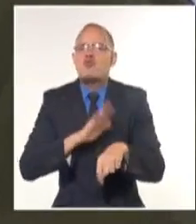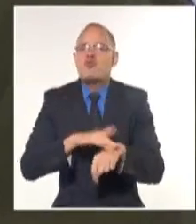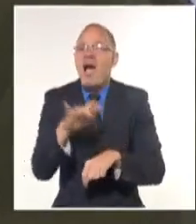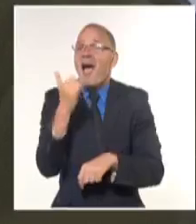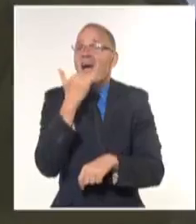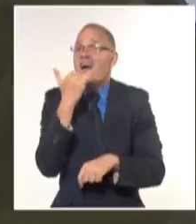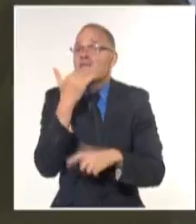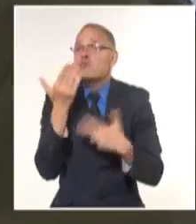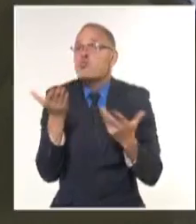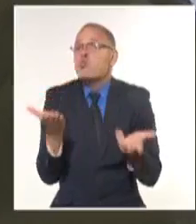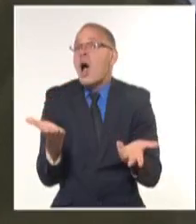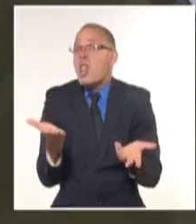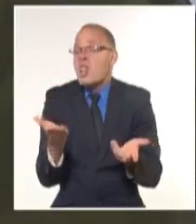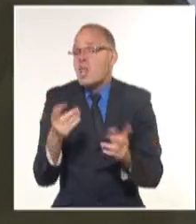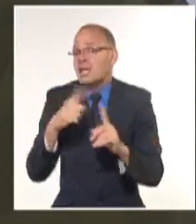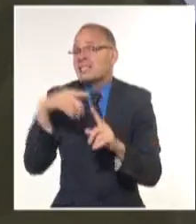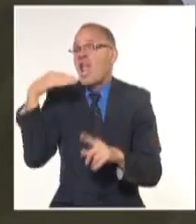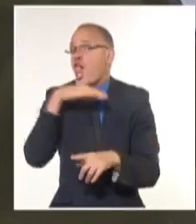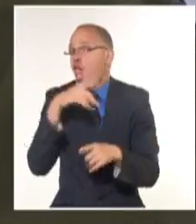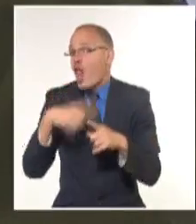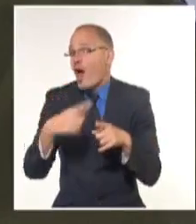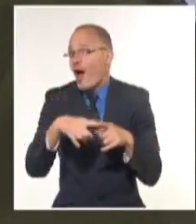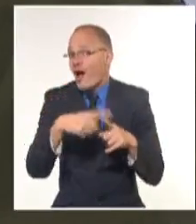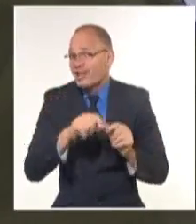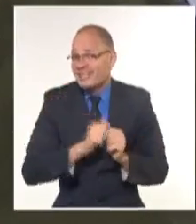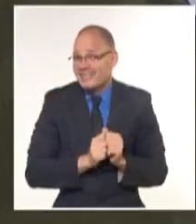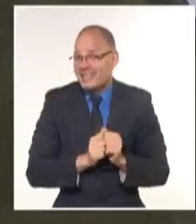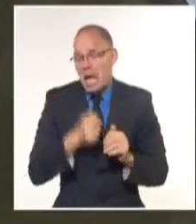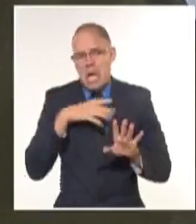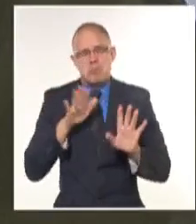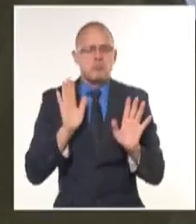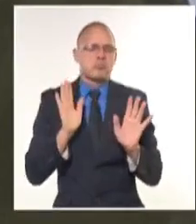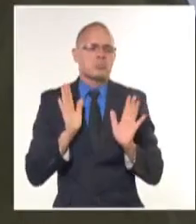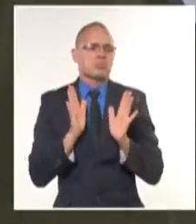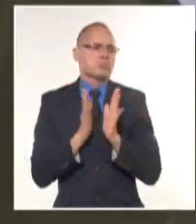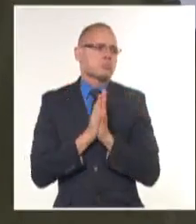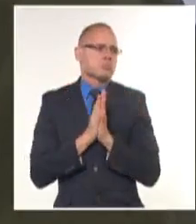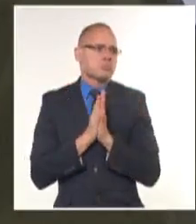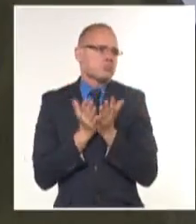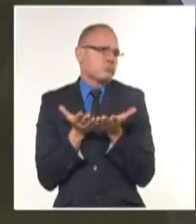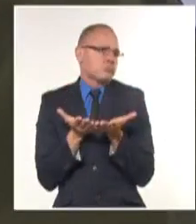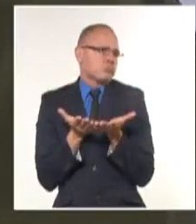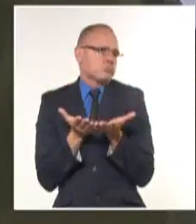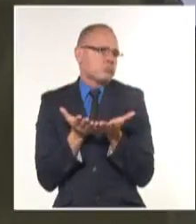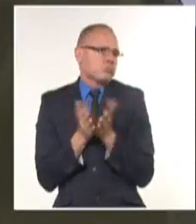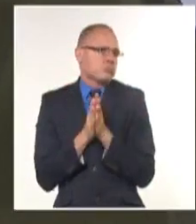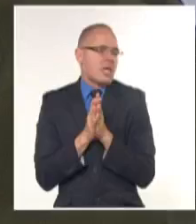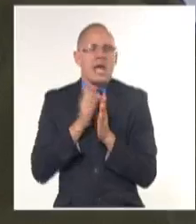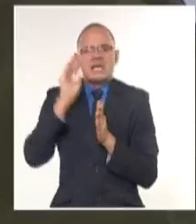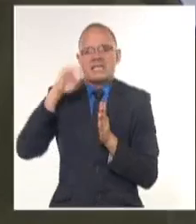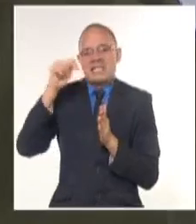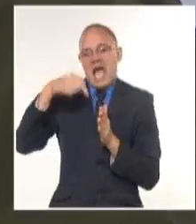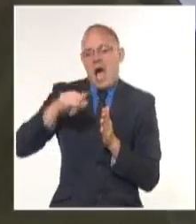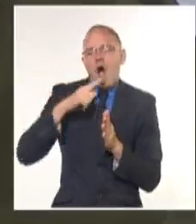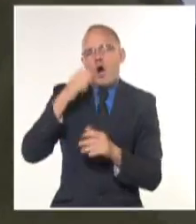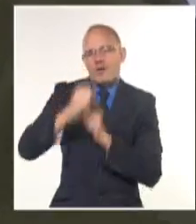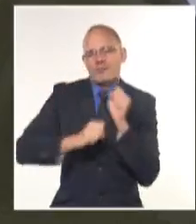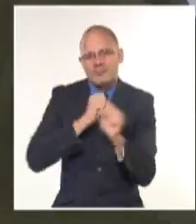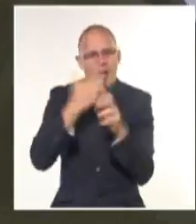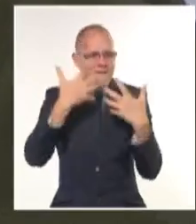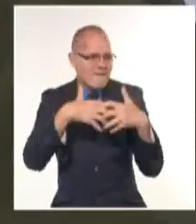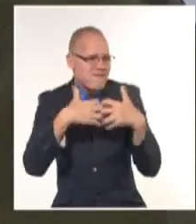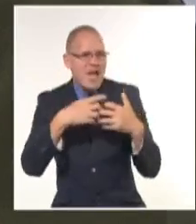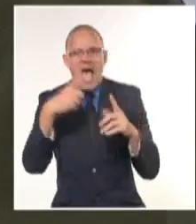incluso tecnológicos. O sea, se ha sustraído el combustible en el medio de ese proceso tecnológico, con